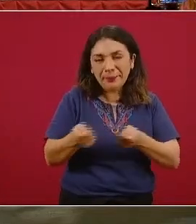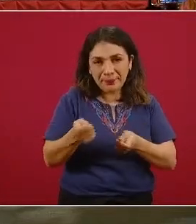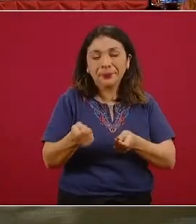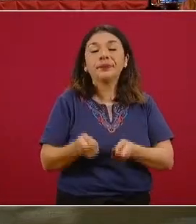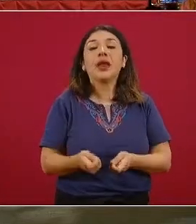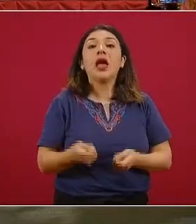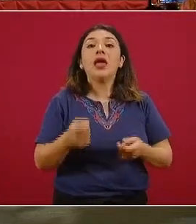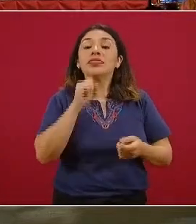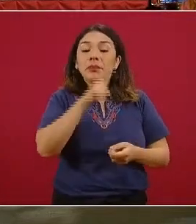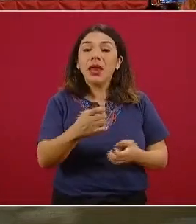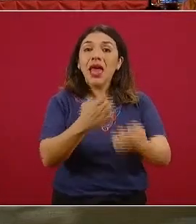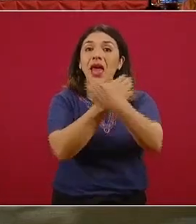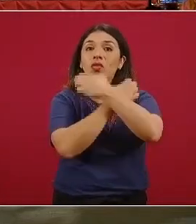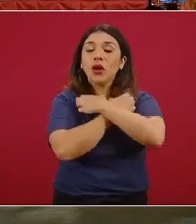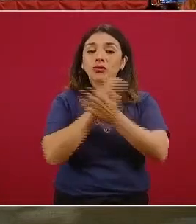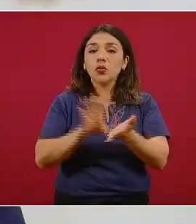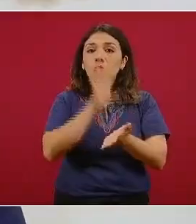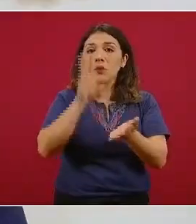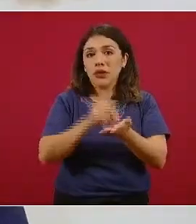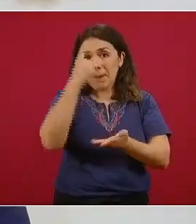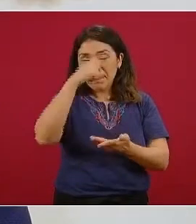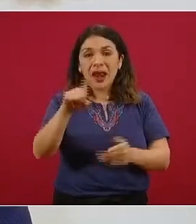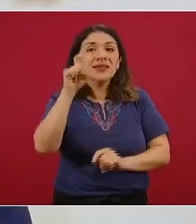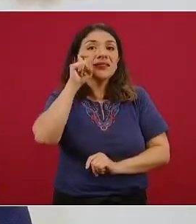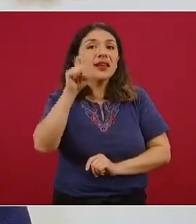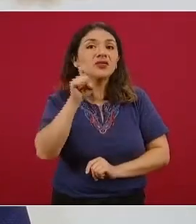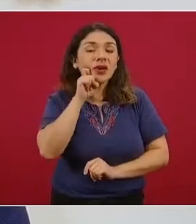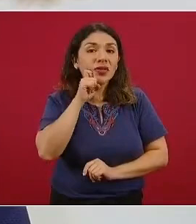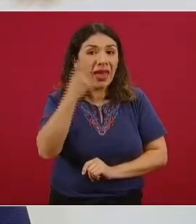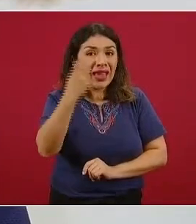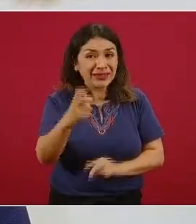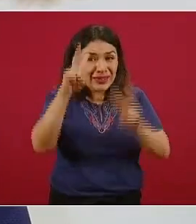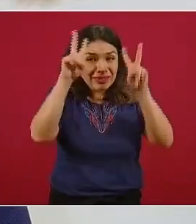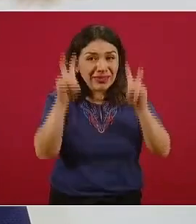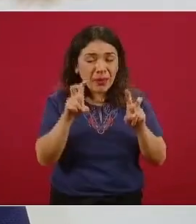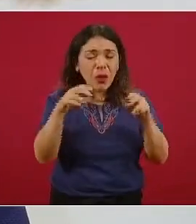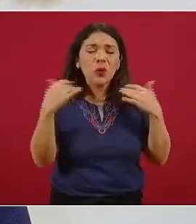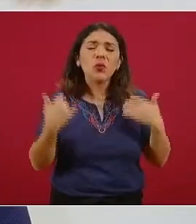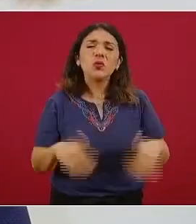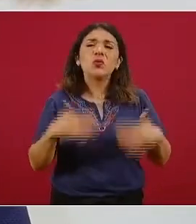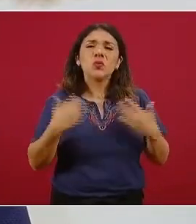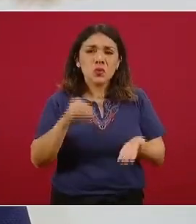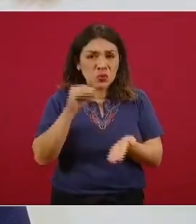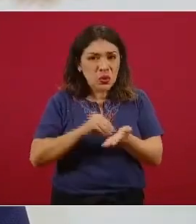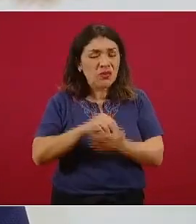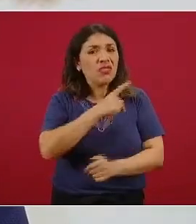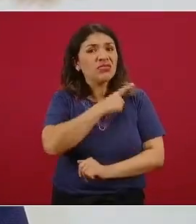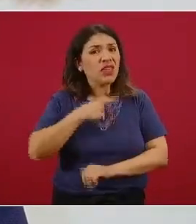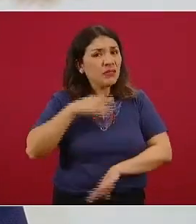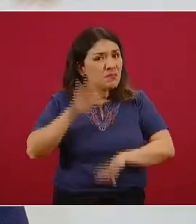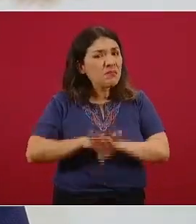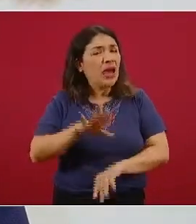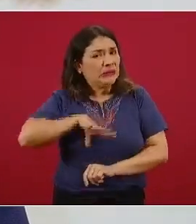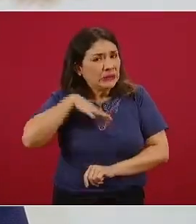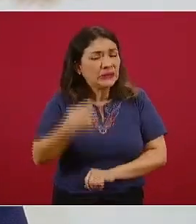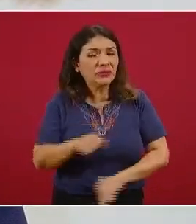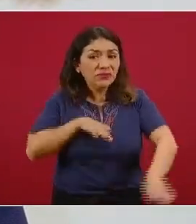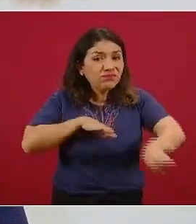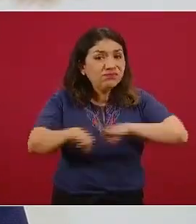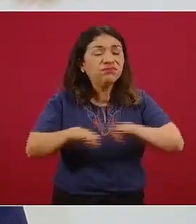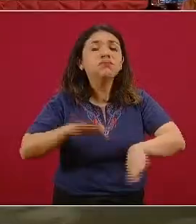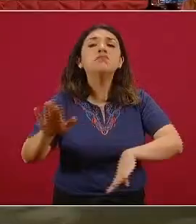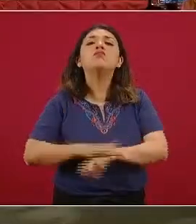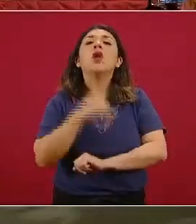la educación integral de la sexualidad, que ese es un tema en el que todavía tenemos que reforzar muchísimo, porque